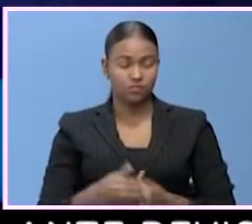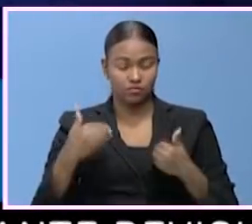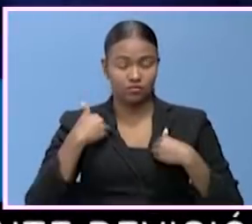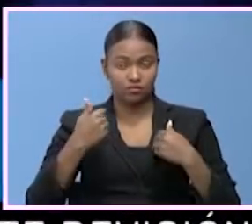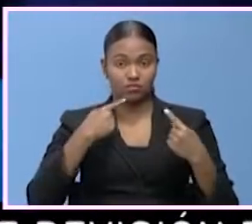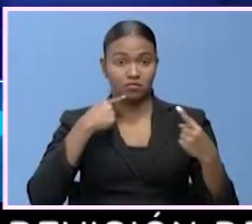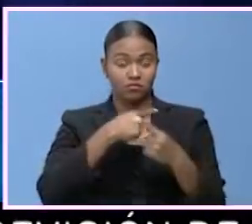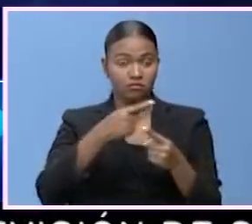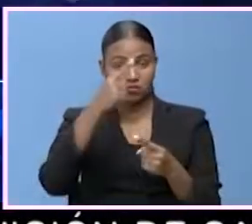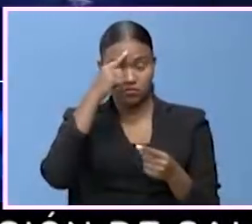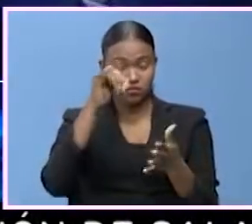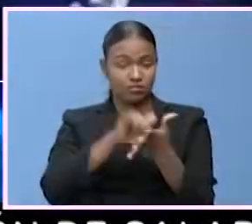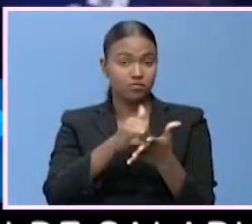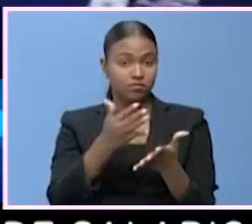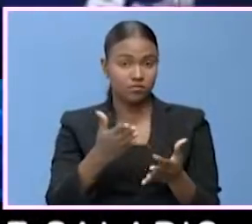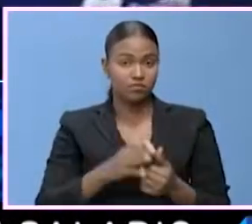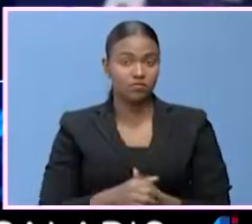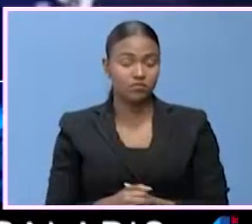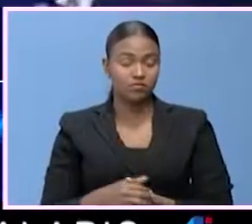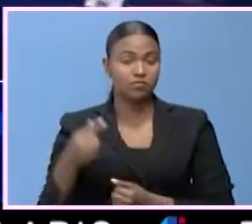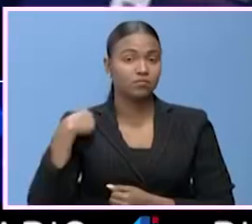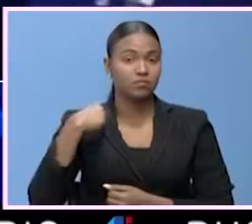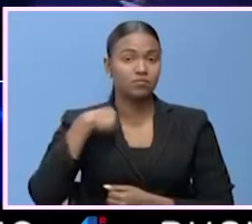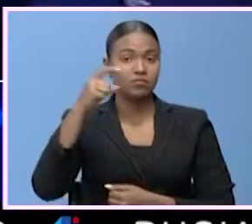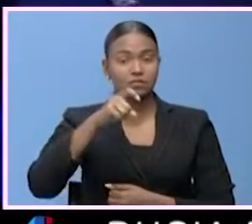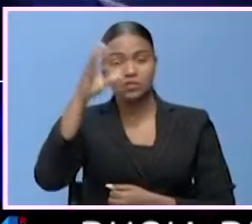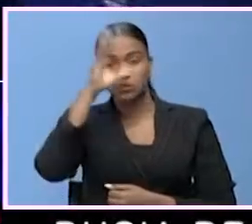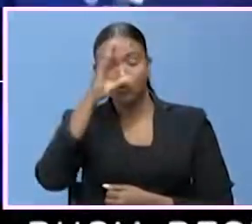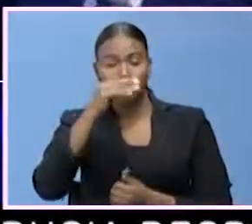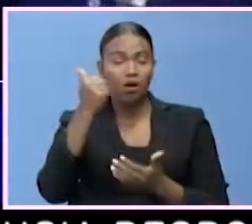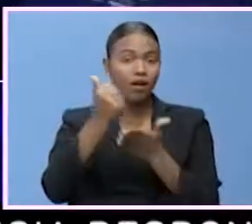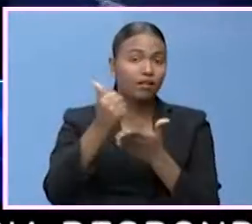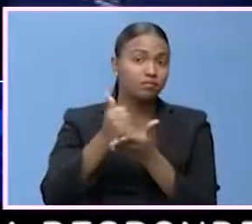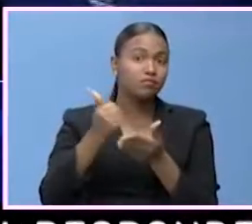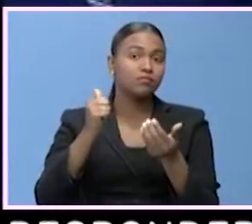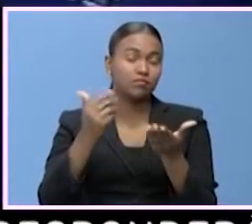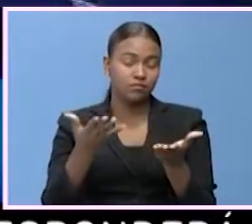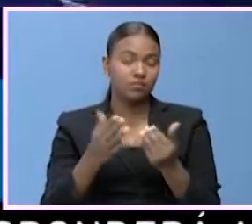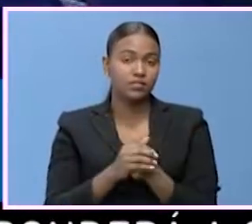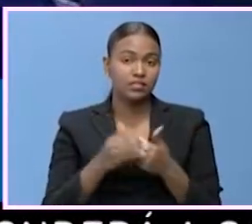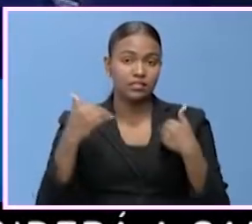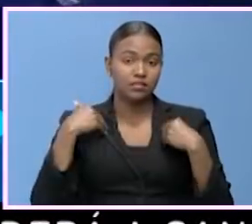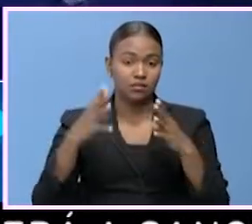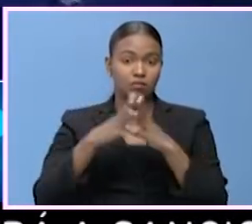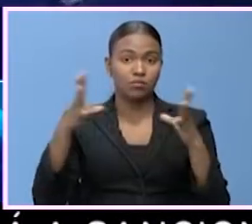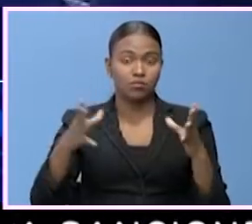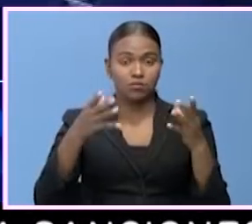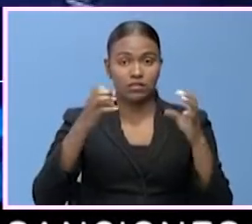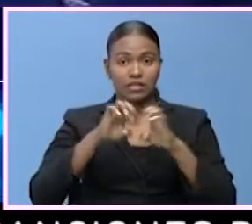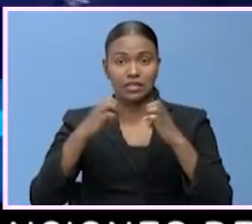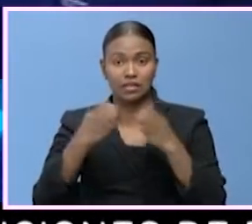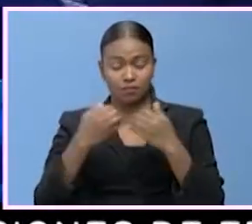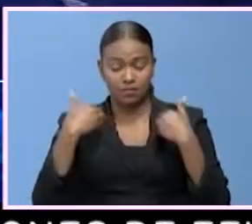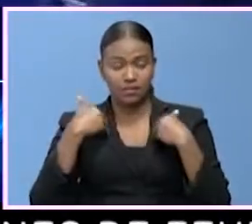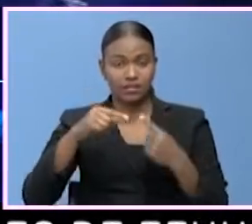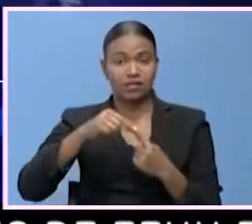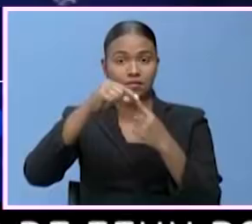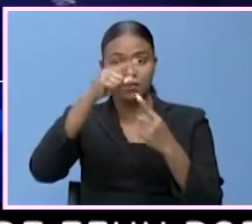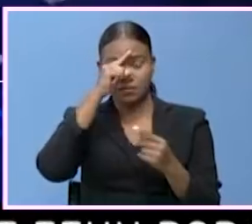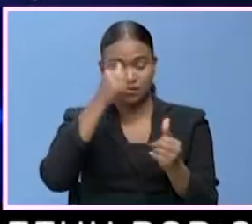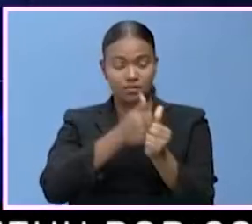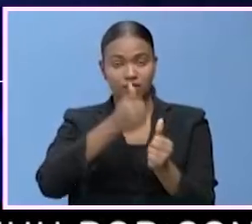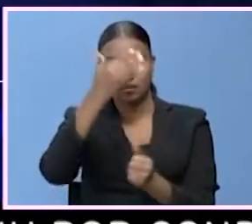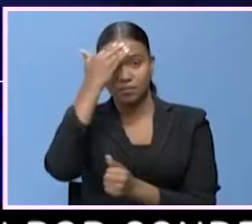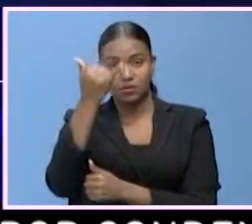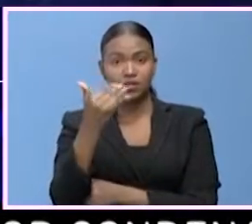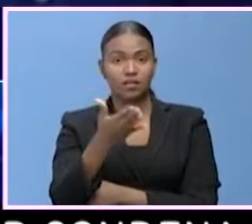envejeciente que no pueda venir, tenemos que buscarlo y buscarlo. hay que crear un equipo COVID especial, porque